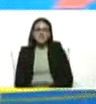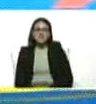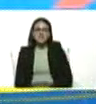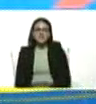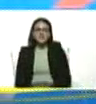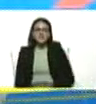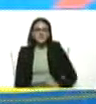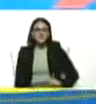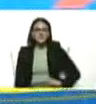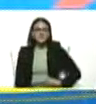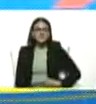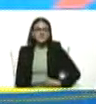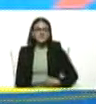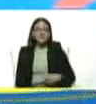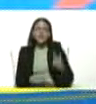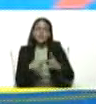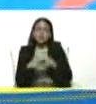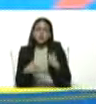Entonces yo alerto,